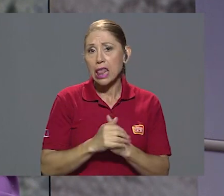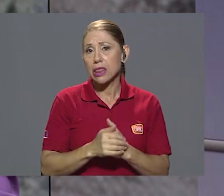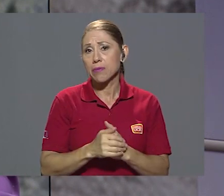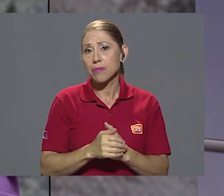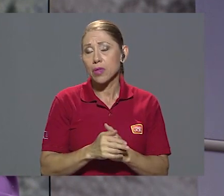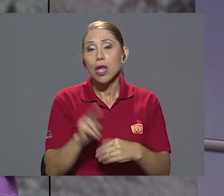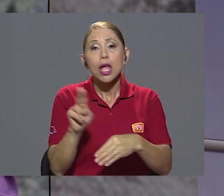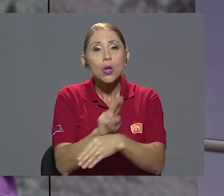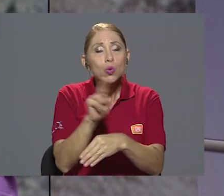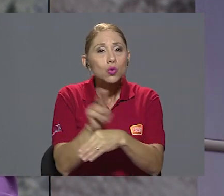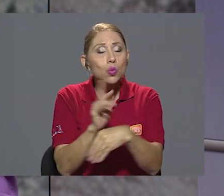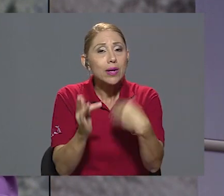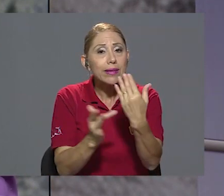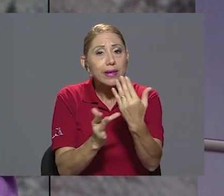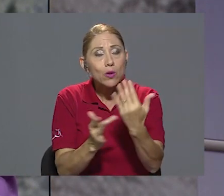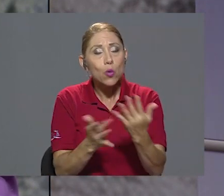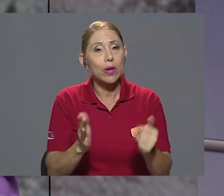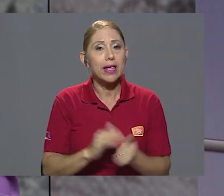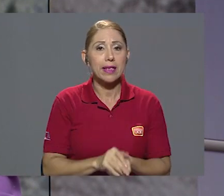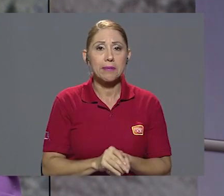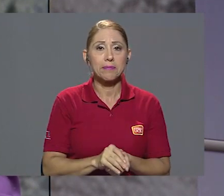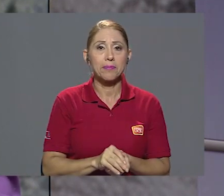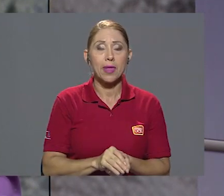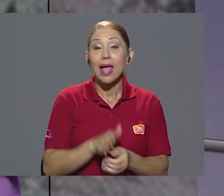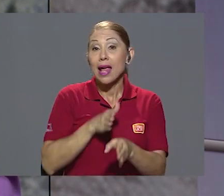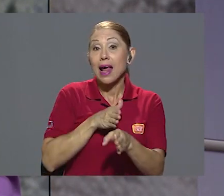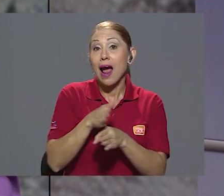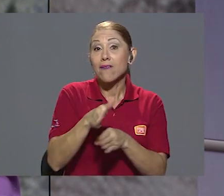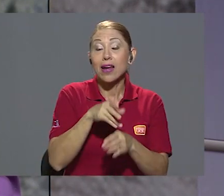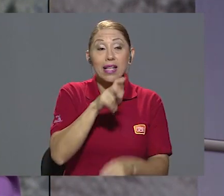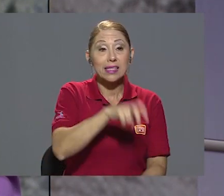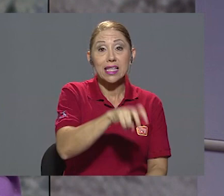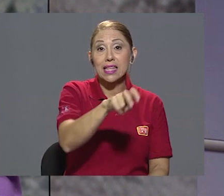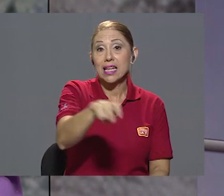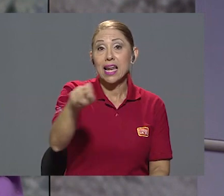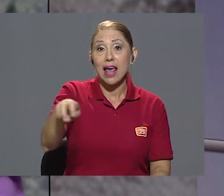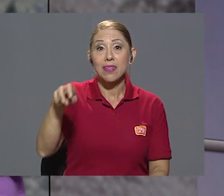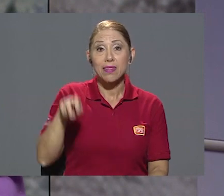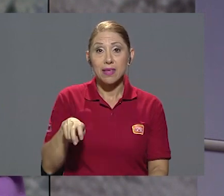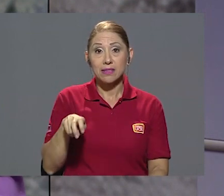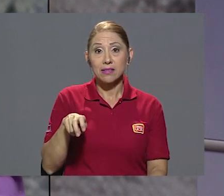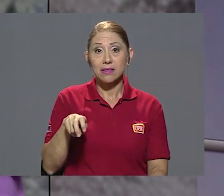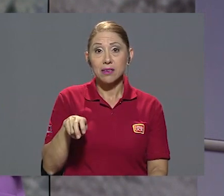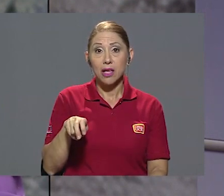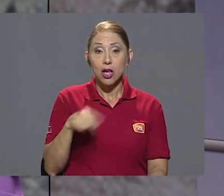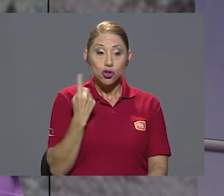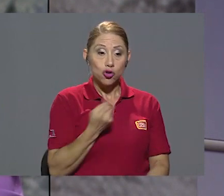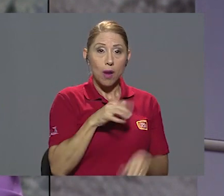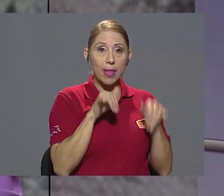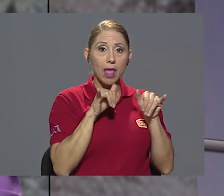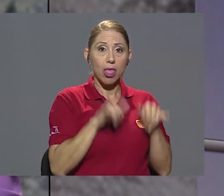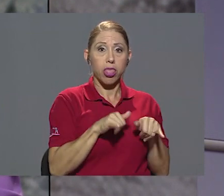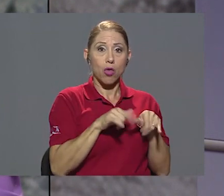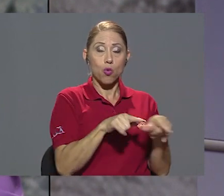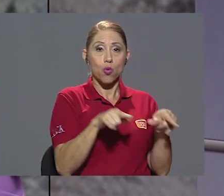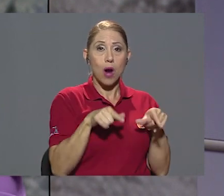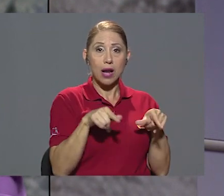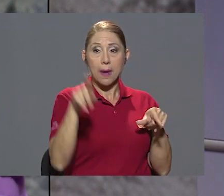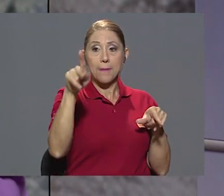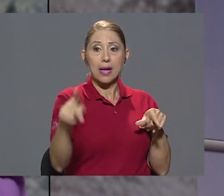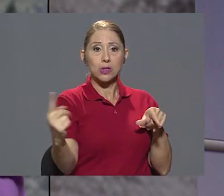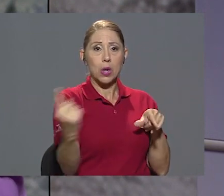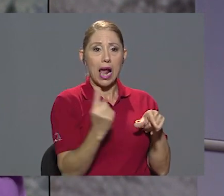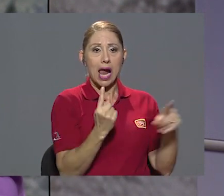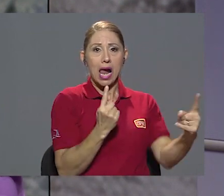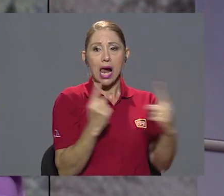discapacidad, el uso de la tecnología, las carreras itinerantes, que no están solamente en un lugar y que las